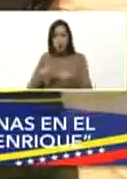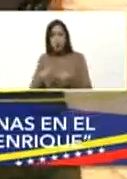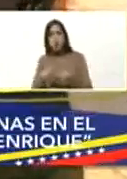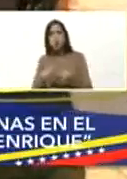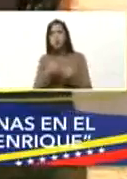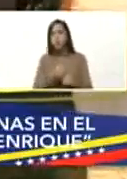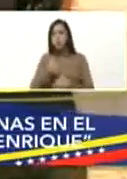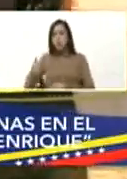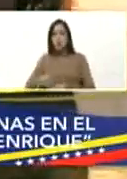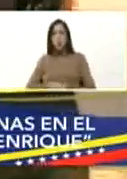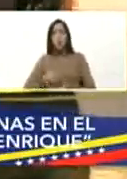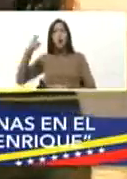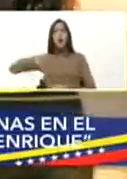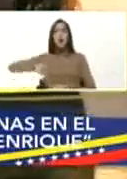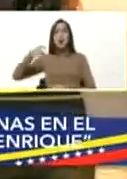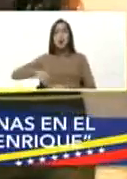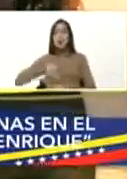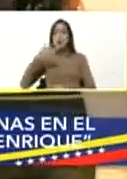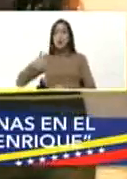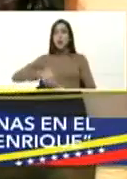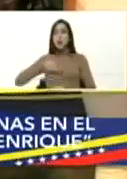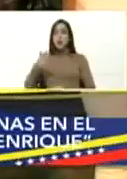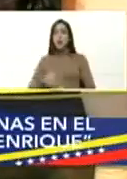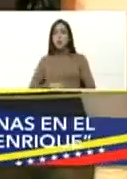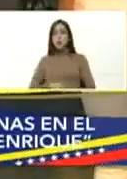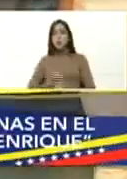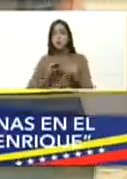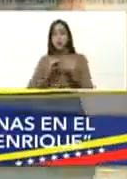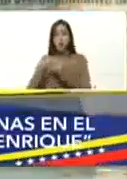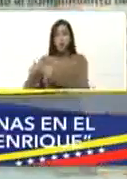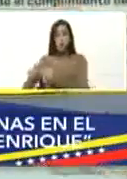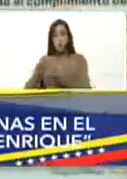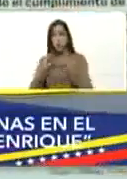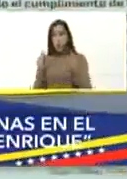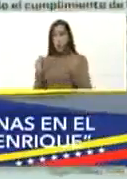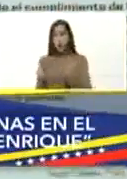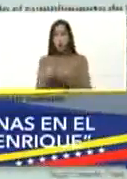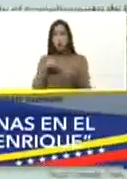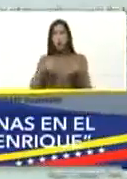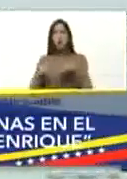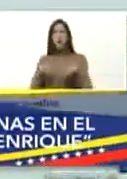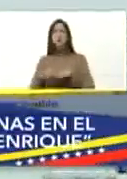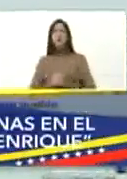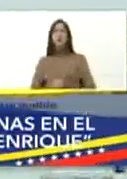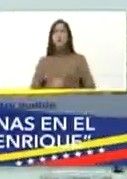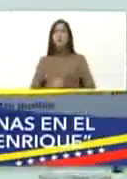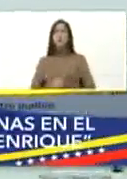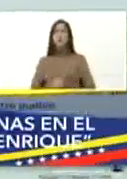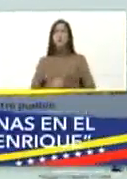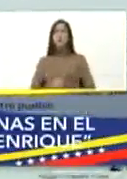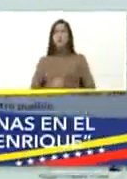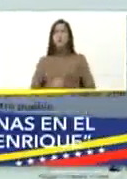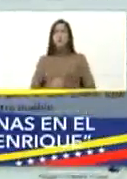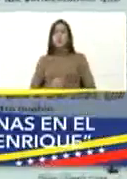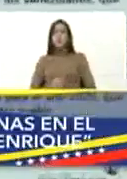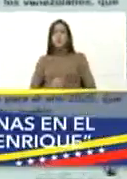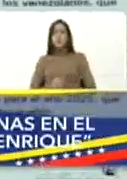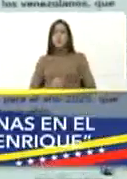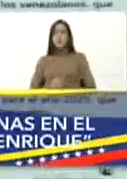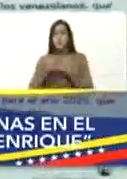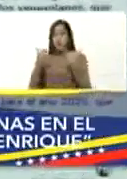a través de las necesidades sentidas o más sentidas de nuestro territorio, de nuestras familias cojedeñas y de nuestro territorio. Hoy el CTU